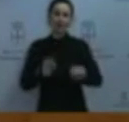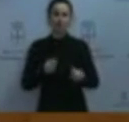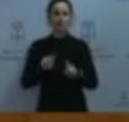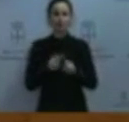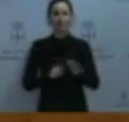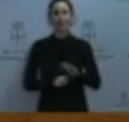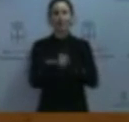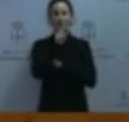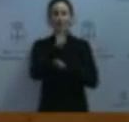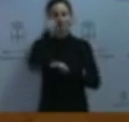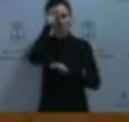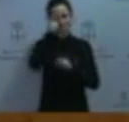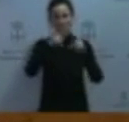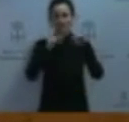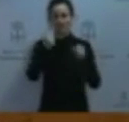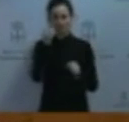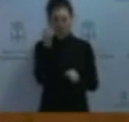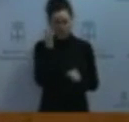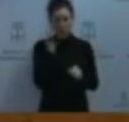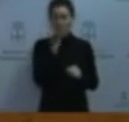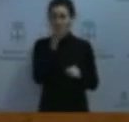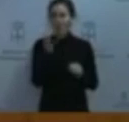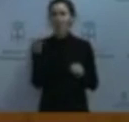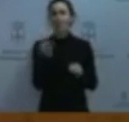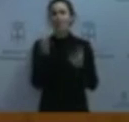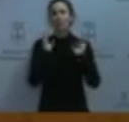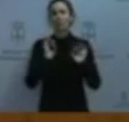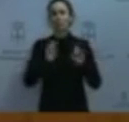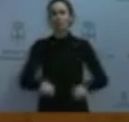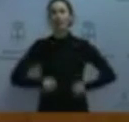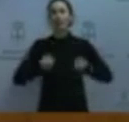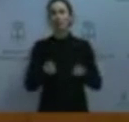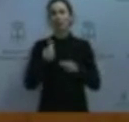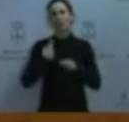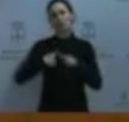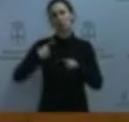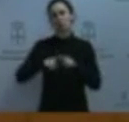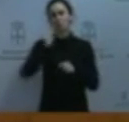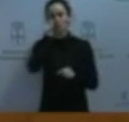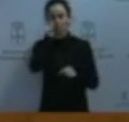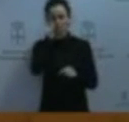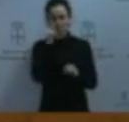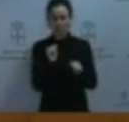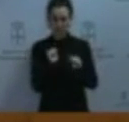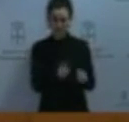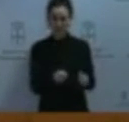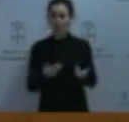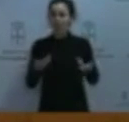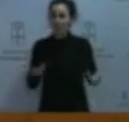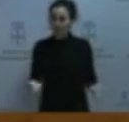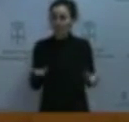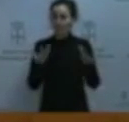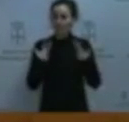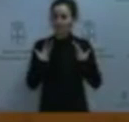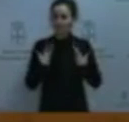pueblos asturianos, preferimos usar el término ecosistema de productos turísticos. Los resultados turísticos en